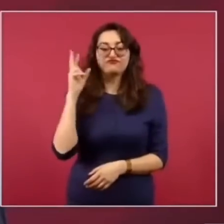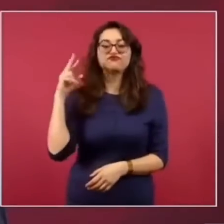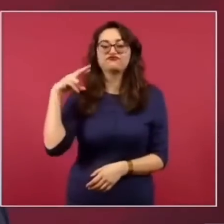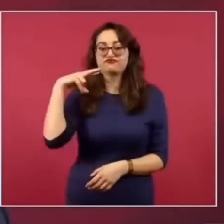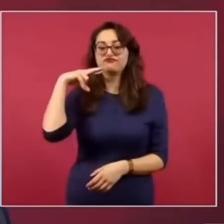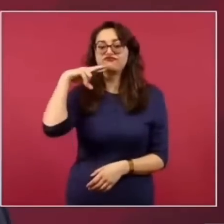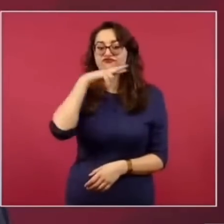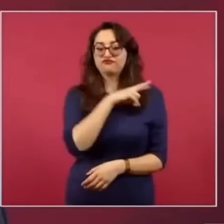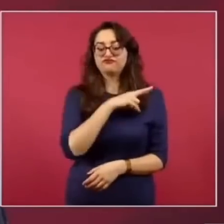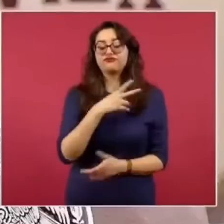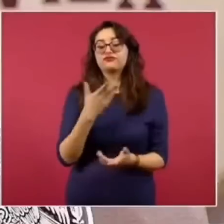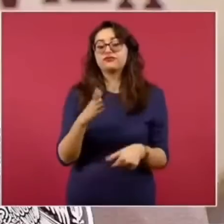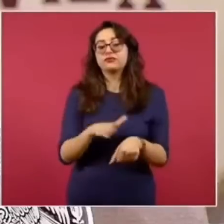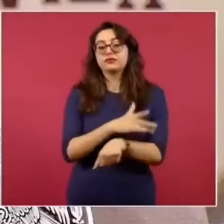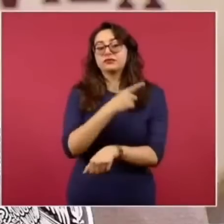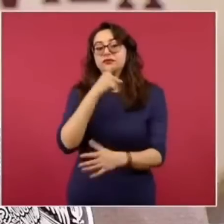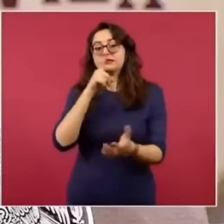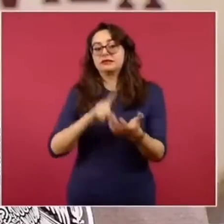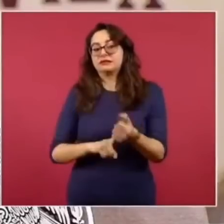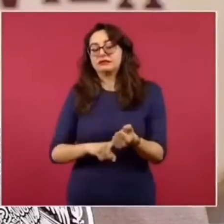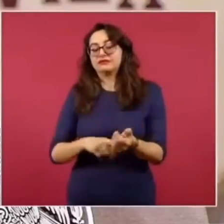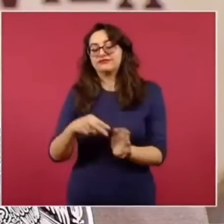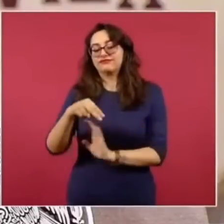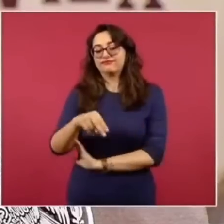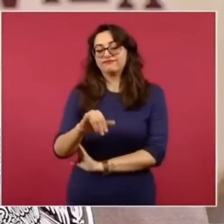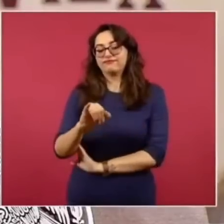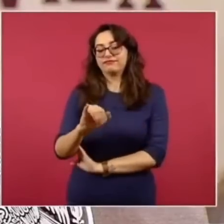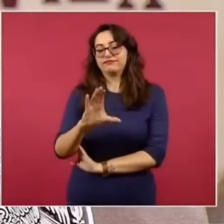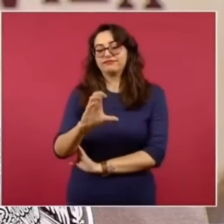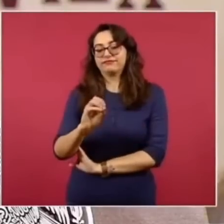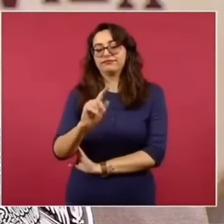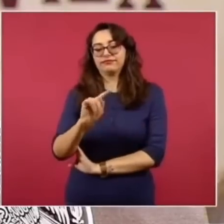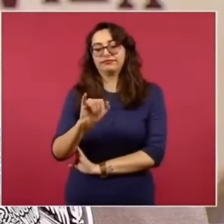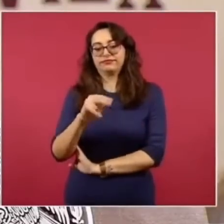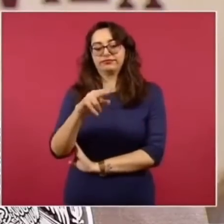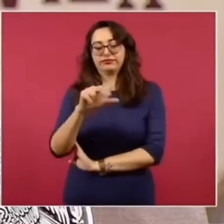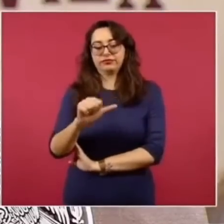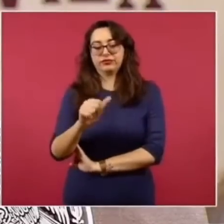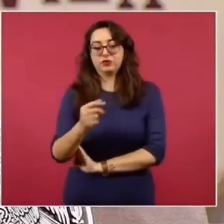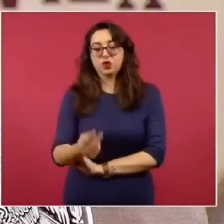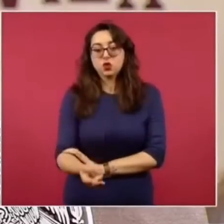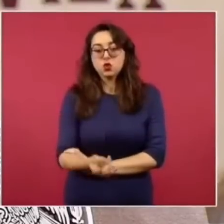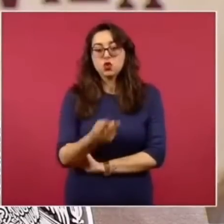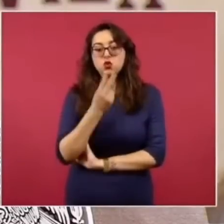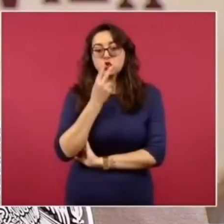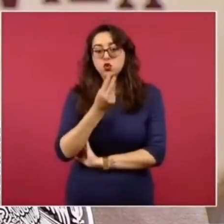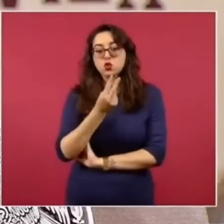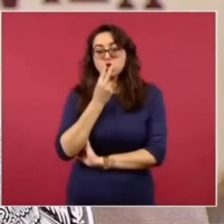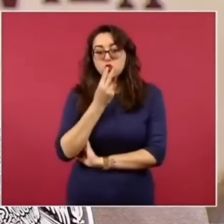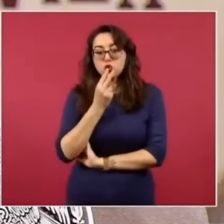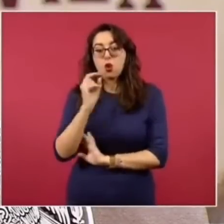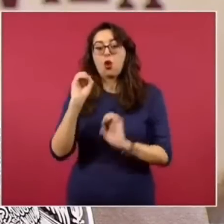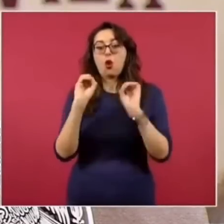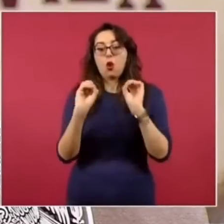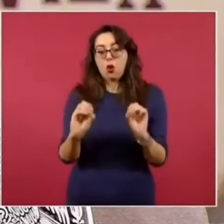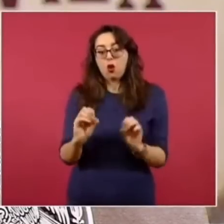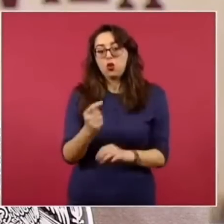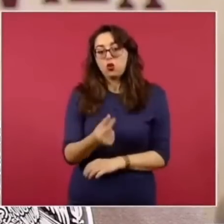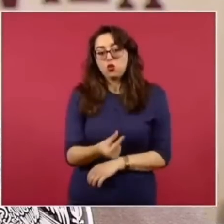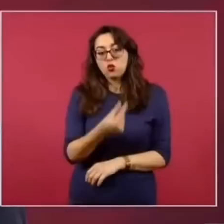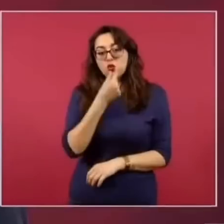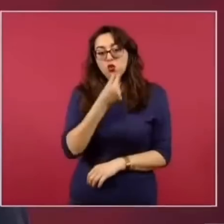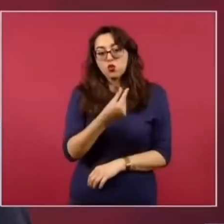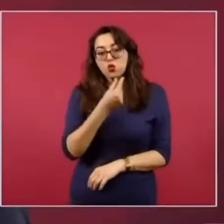células del sistema nervioso central que responden a la nicotina. Hay unas sustancias, unas moléculas, unos receptores